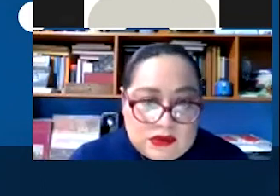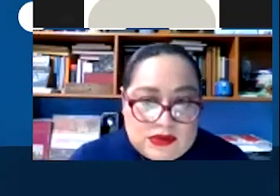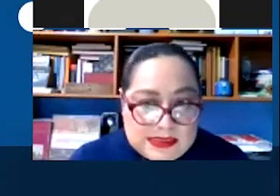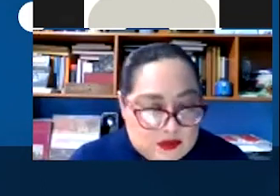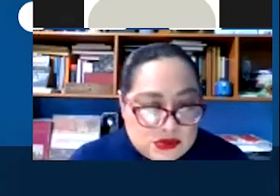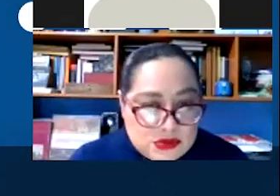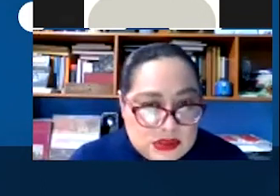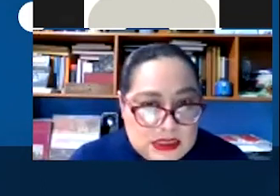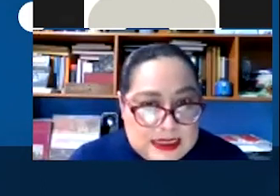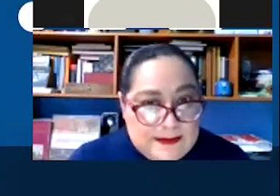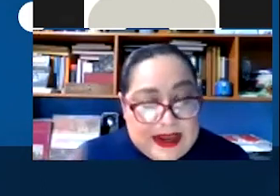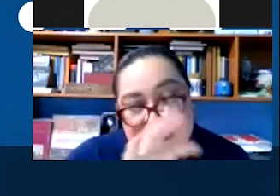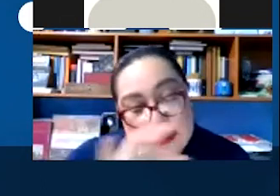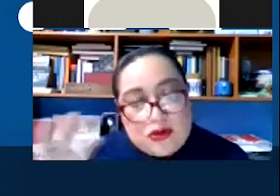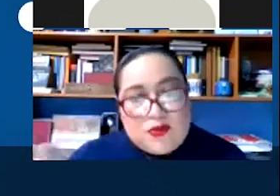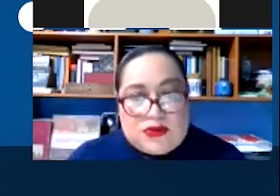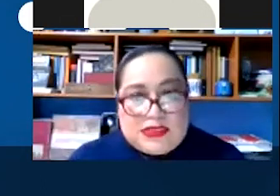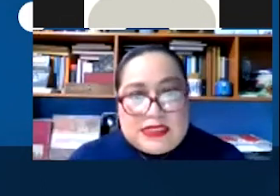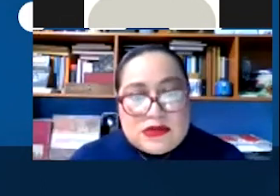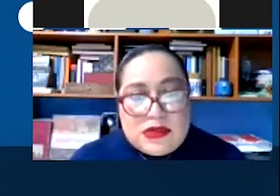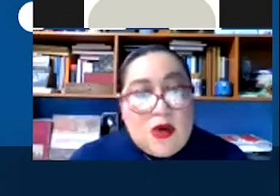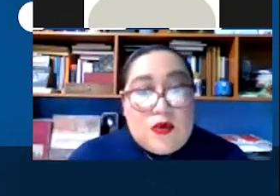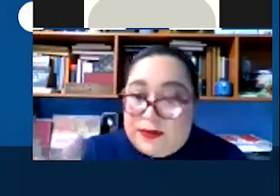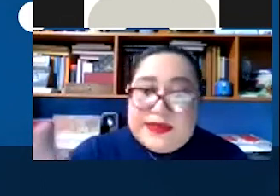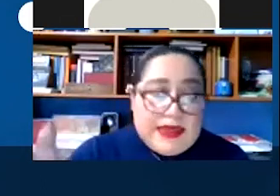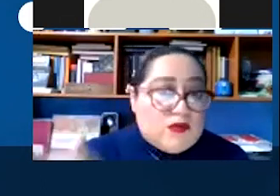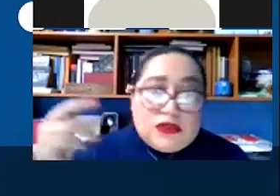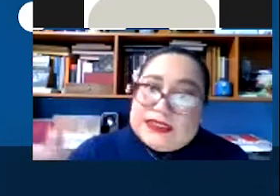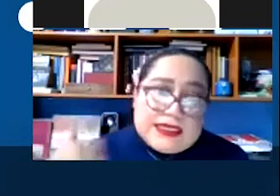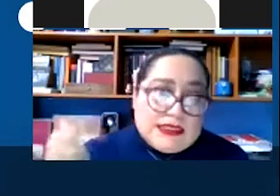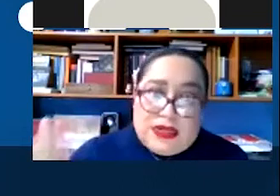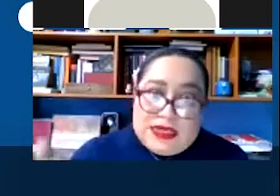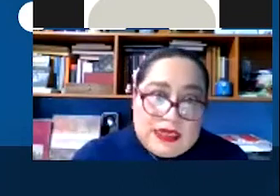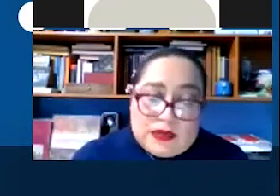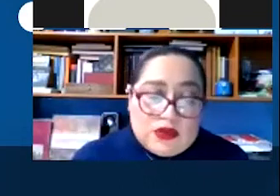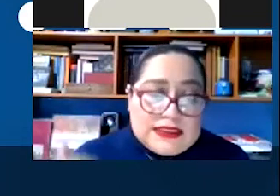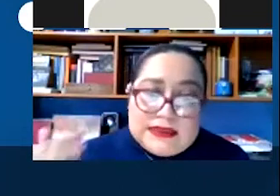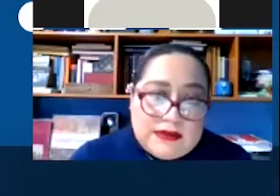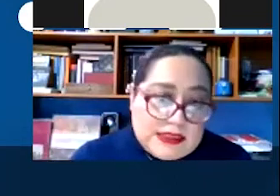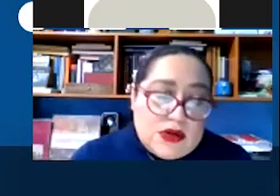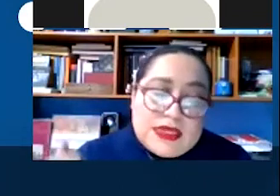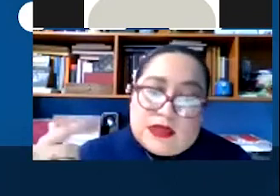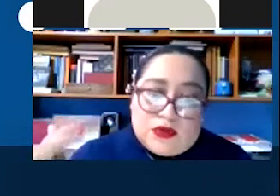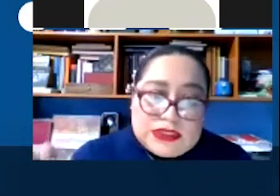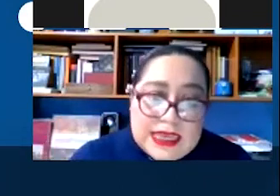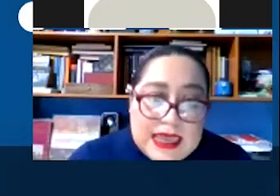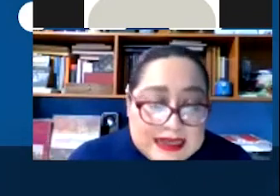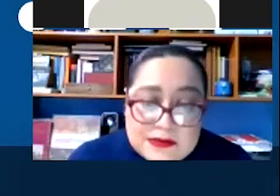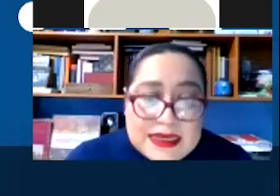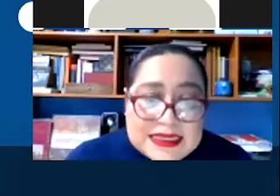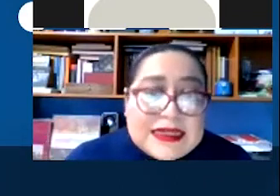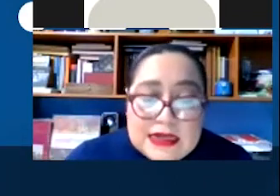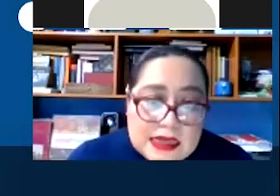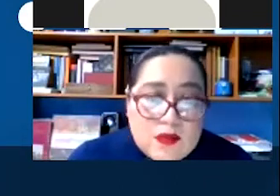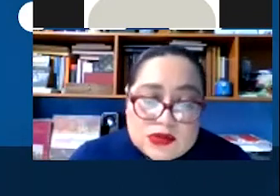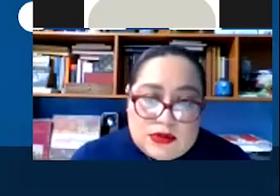que tanto deseamos. Para hacer estos procesos, obviamente que hay muchas acciones y hay muchas intervenciones, hay muchas